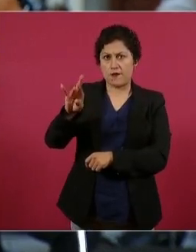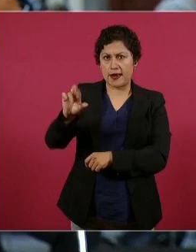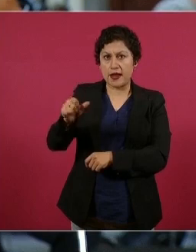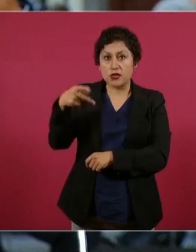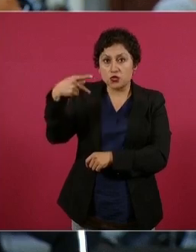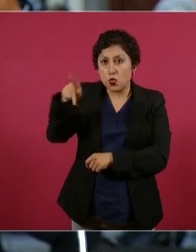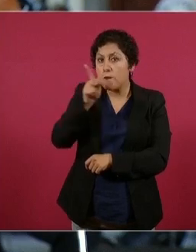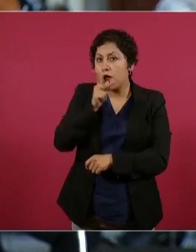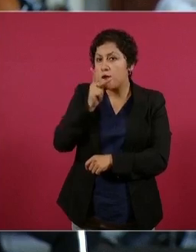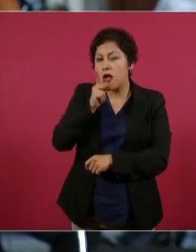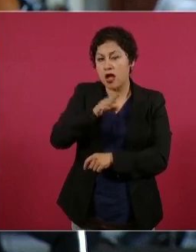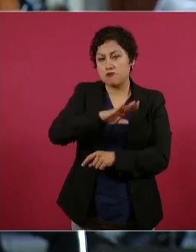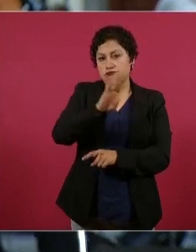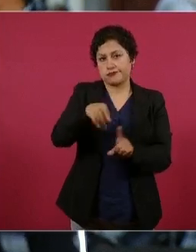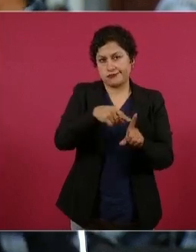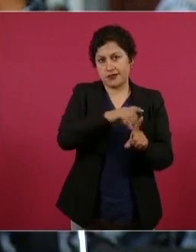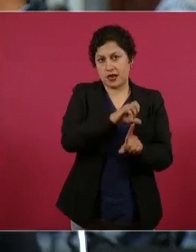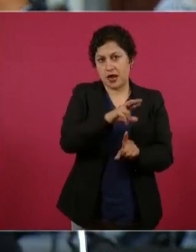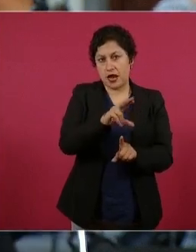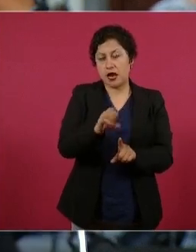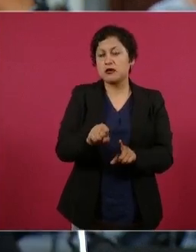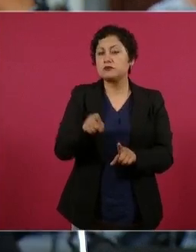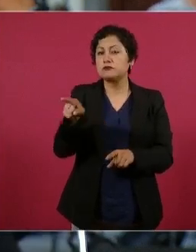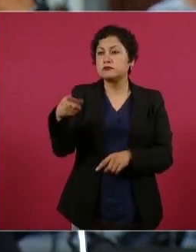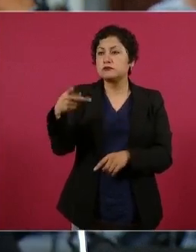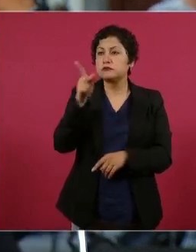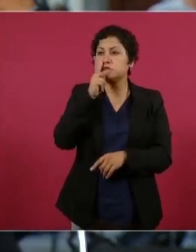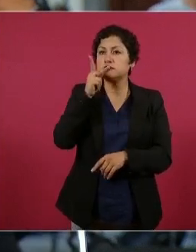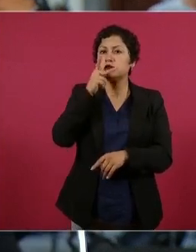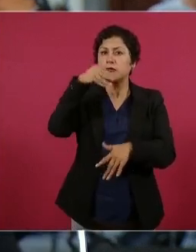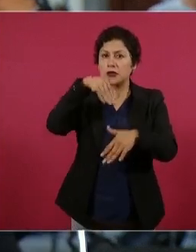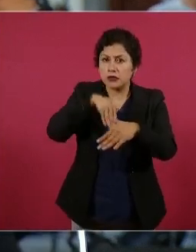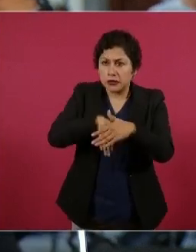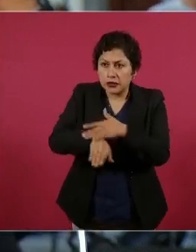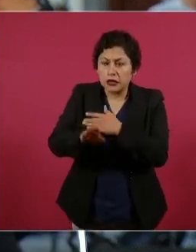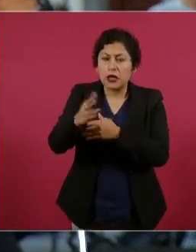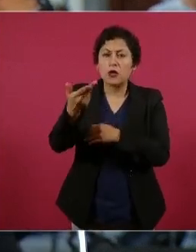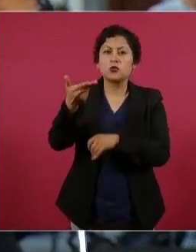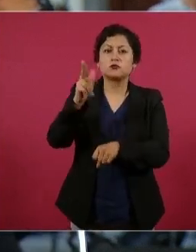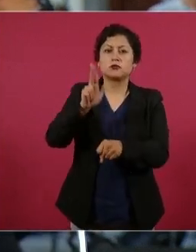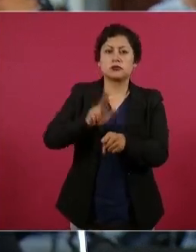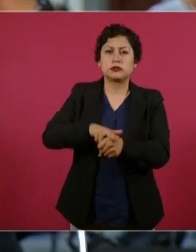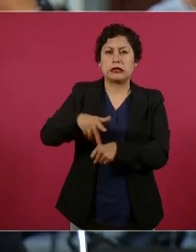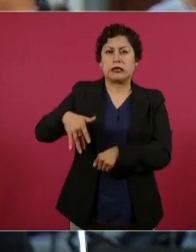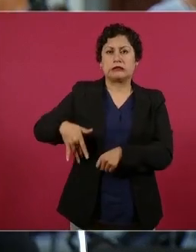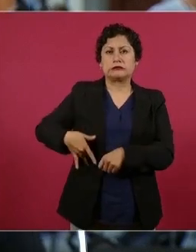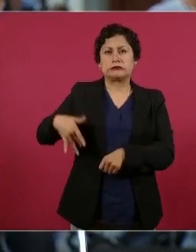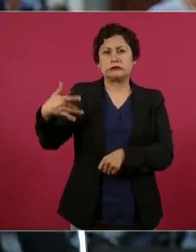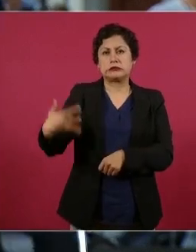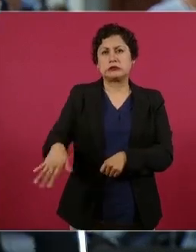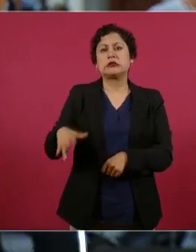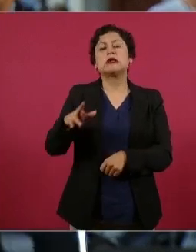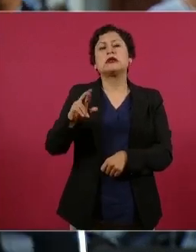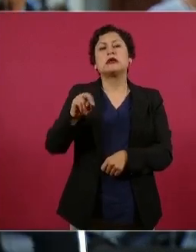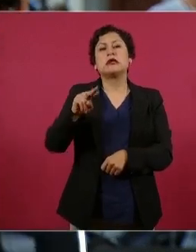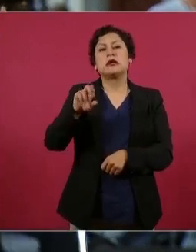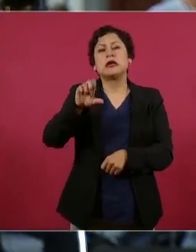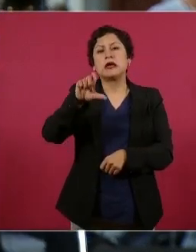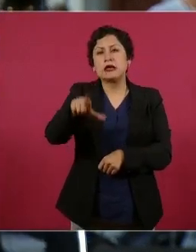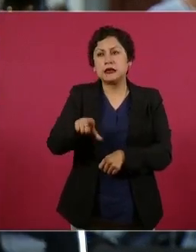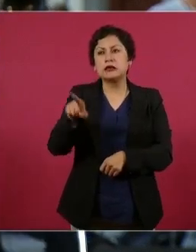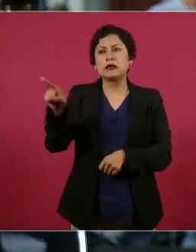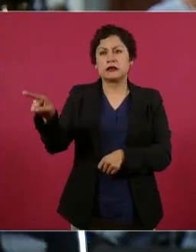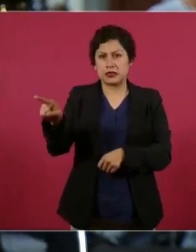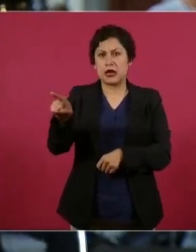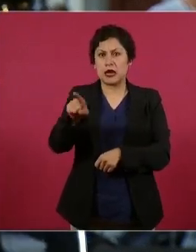Y bueno, llegó al hospital con un dolor renal, le quitaron, entró y bueno, pues le dijeron a la familia que entró y